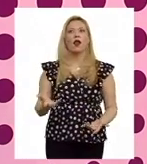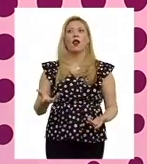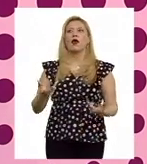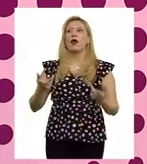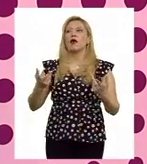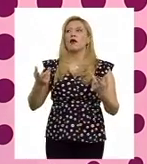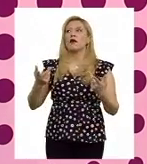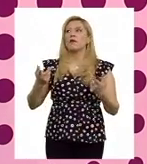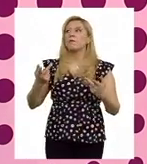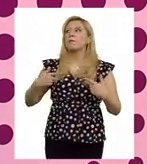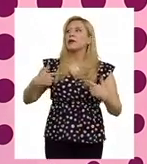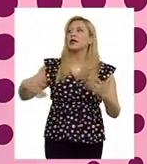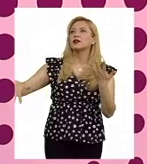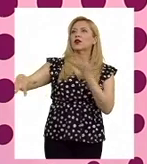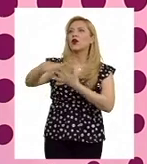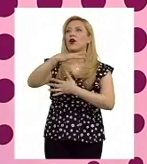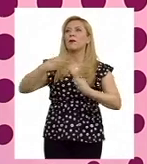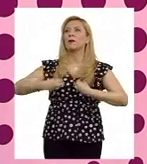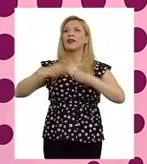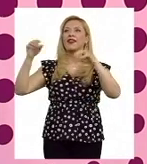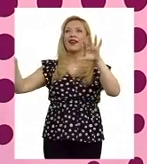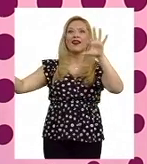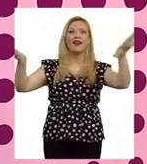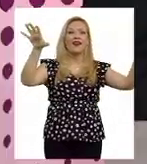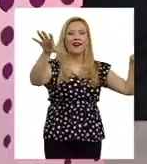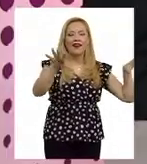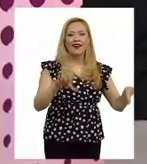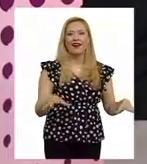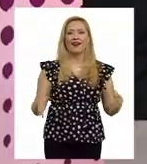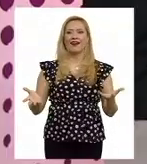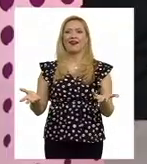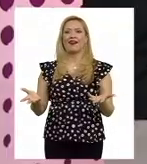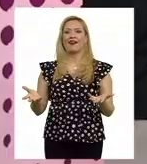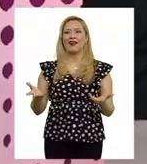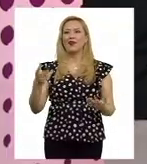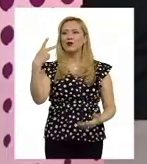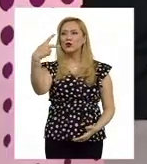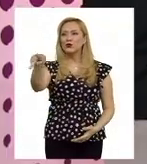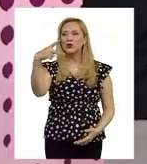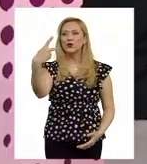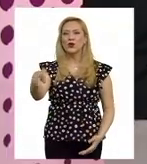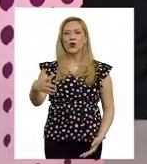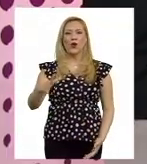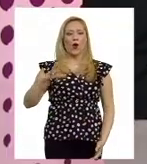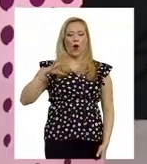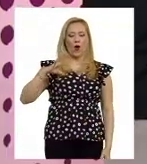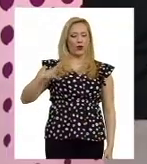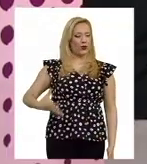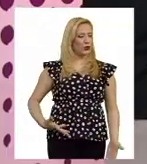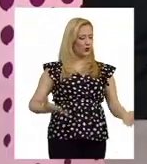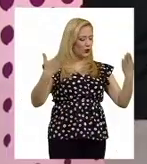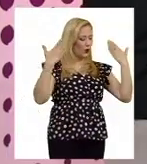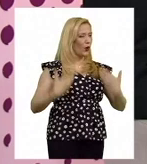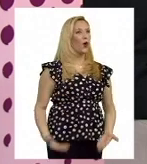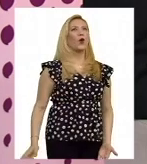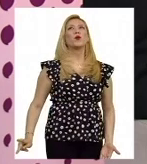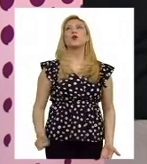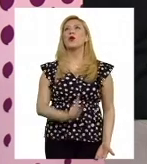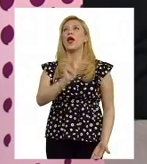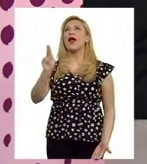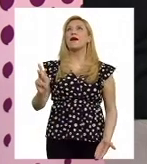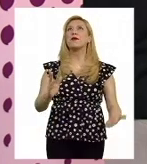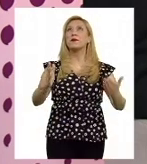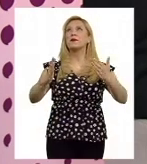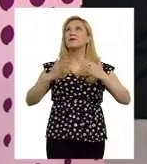servicios de esta cultura y esta identidad que tienen los pueblos que viven en sus territorios,